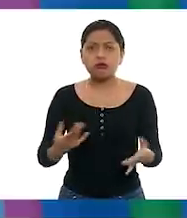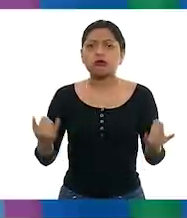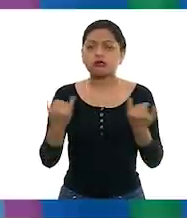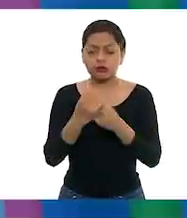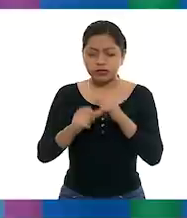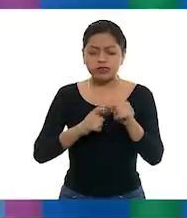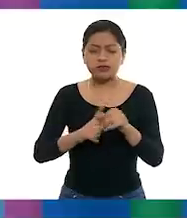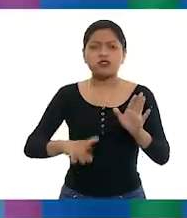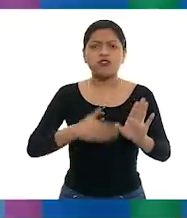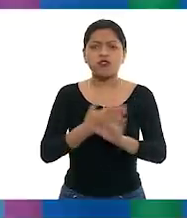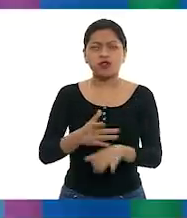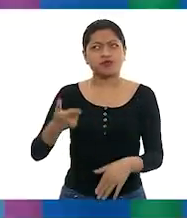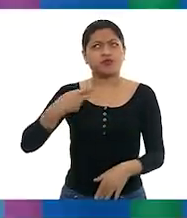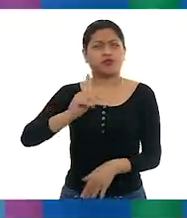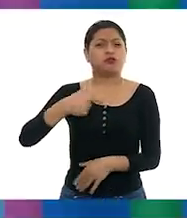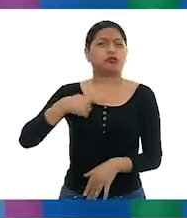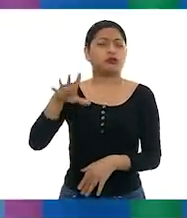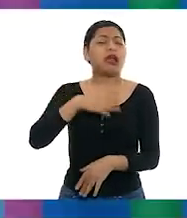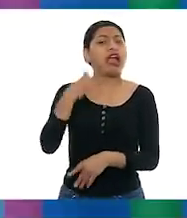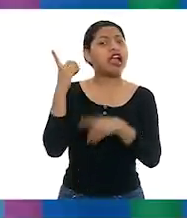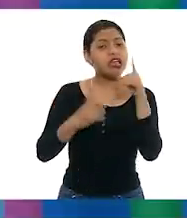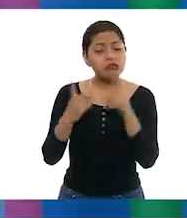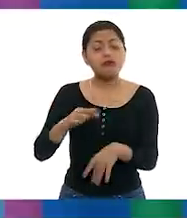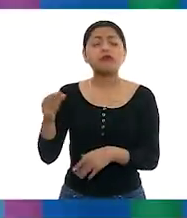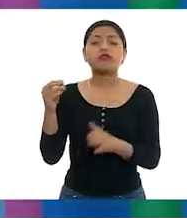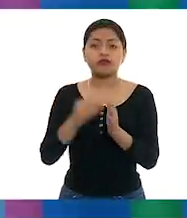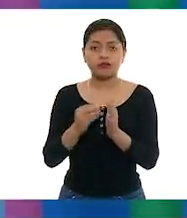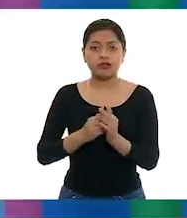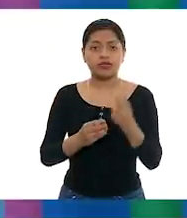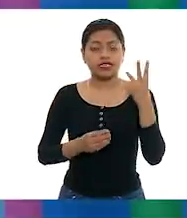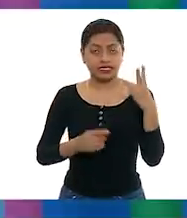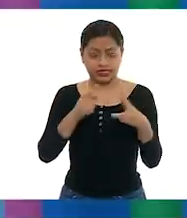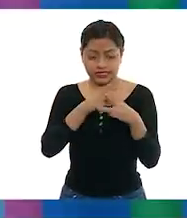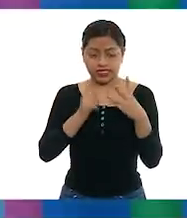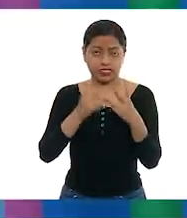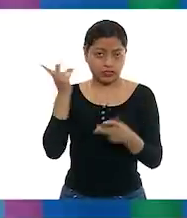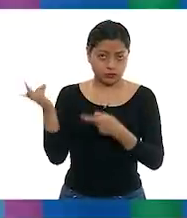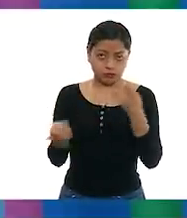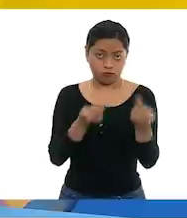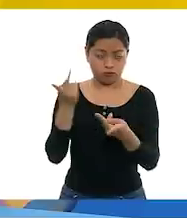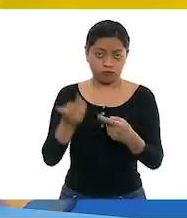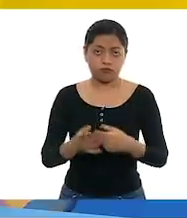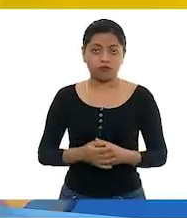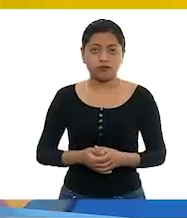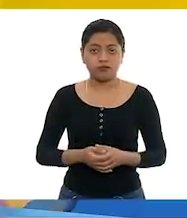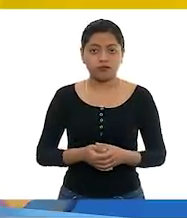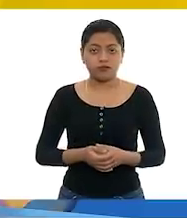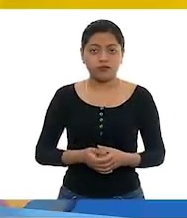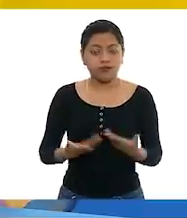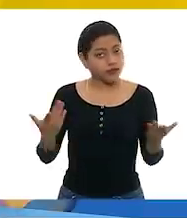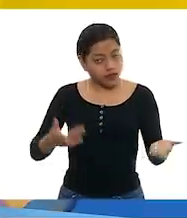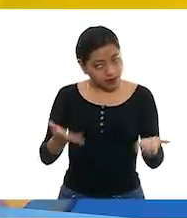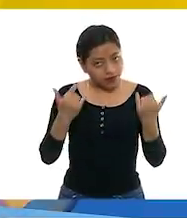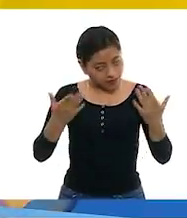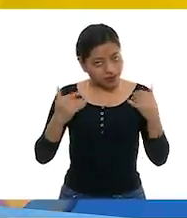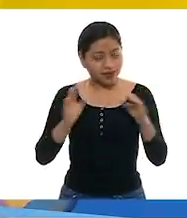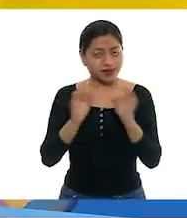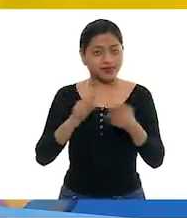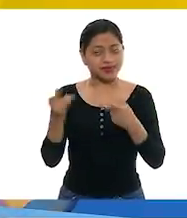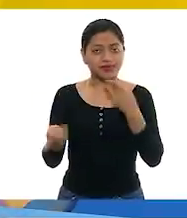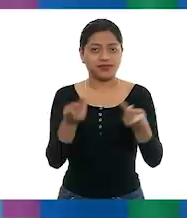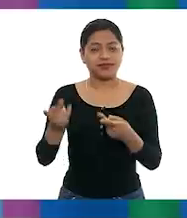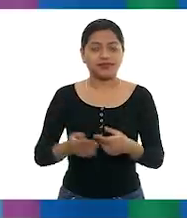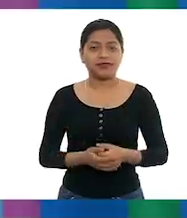tengo 3 preguntas, maestra, que quiero hacer sobre el efecto invernadero. Ay, Raulito, pues ya no la hagas de emoción y dinos cuáles